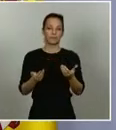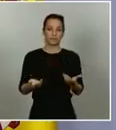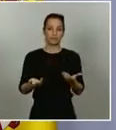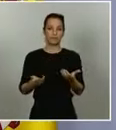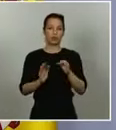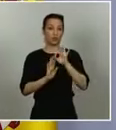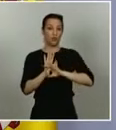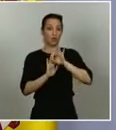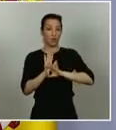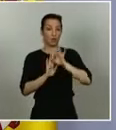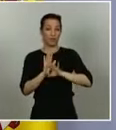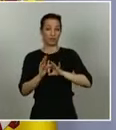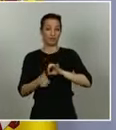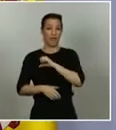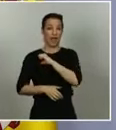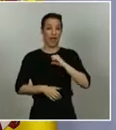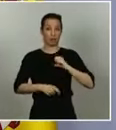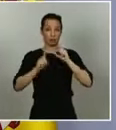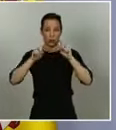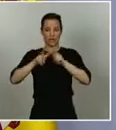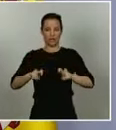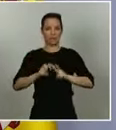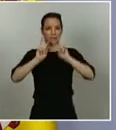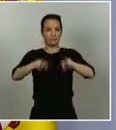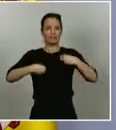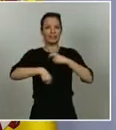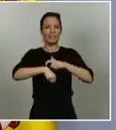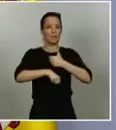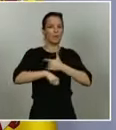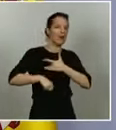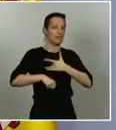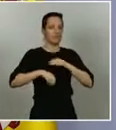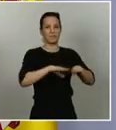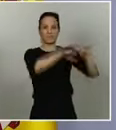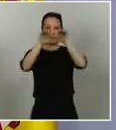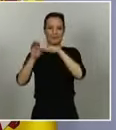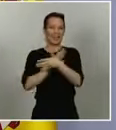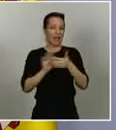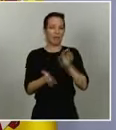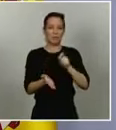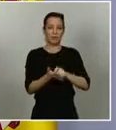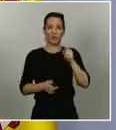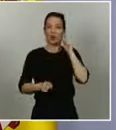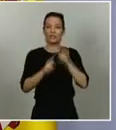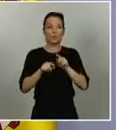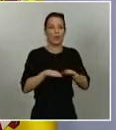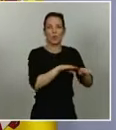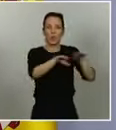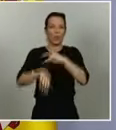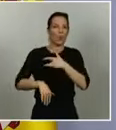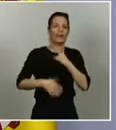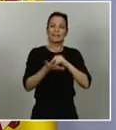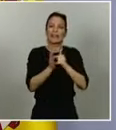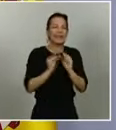los autoanalizadores de forma simultánea, rapidísima, para que esto se hiciera a la vez y con la misma técnica, de